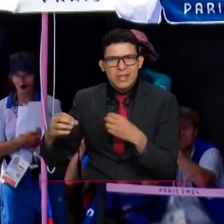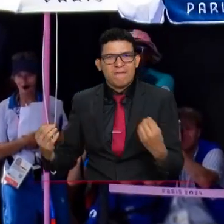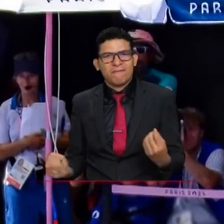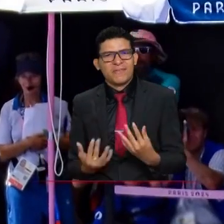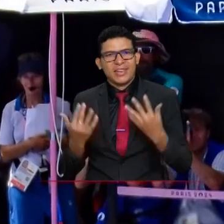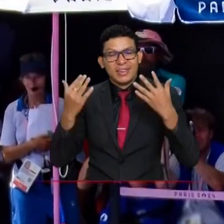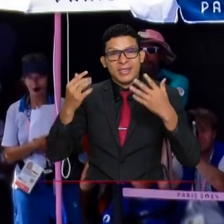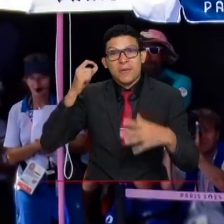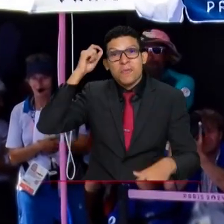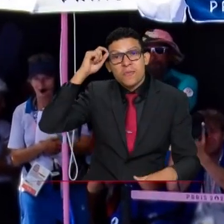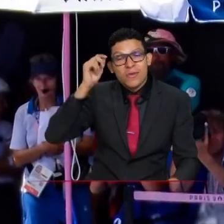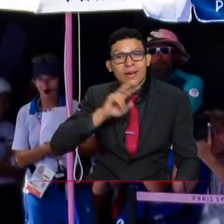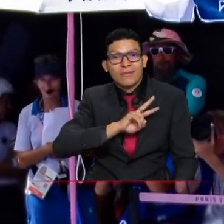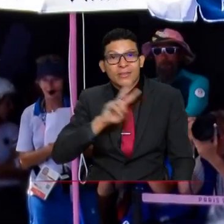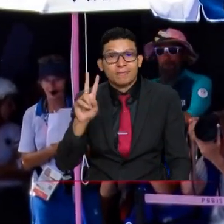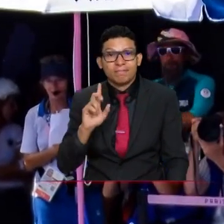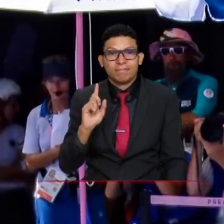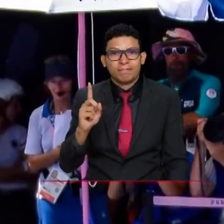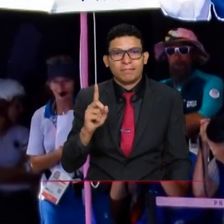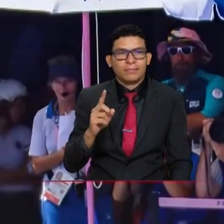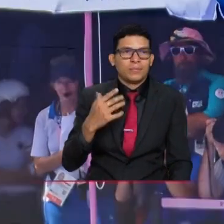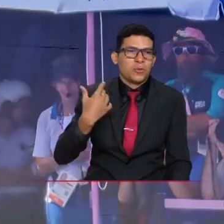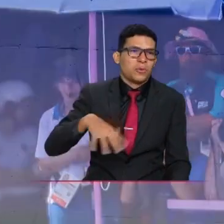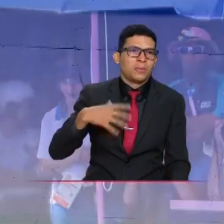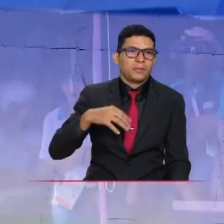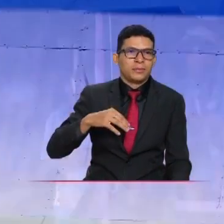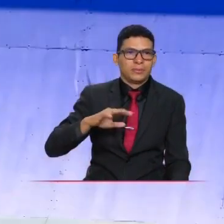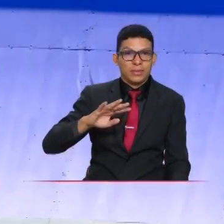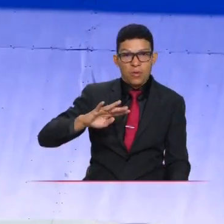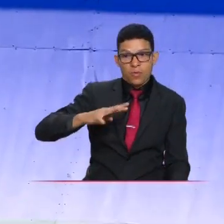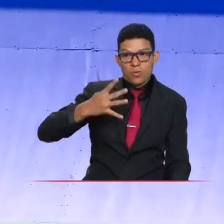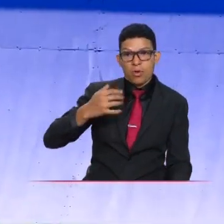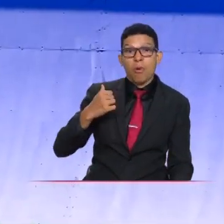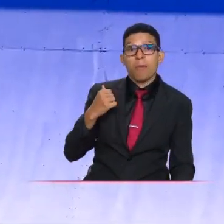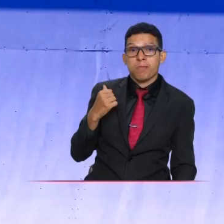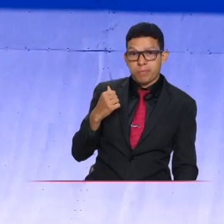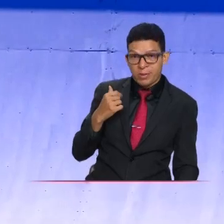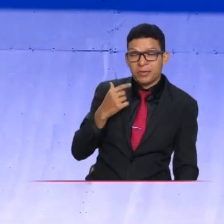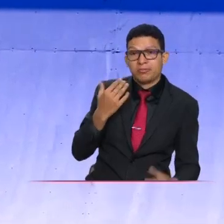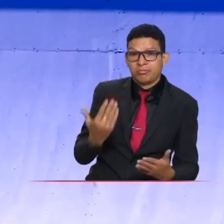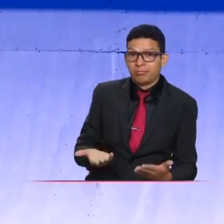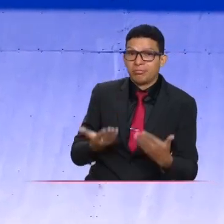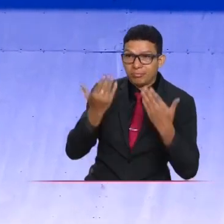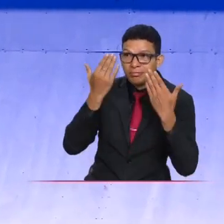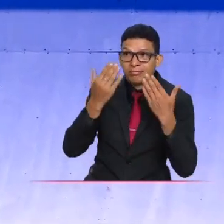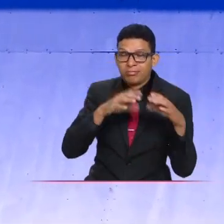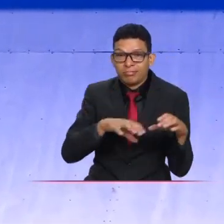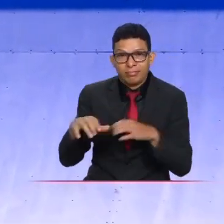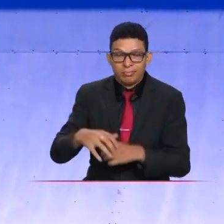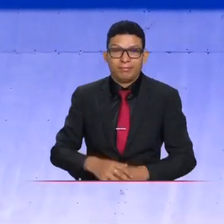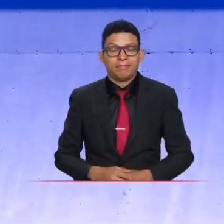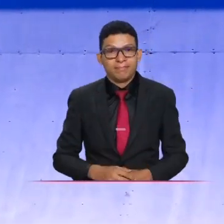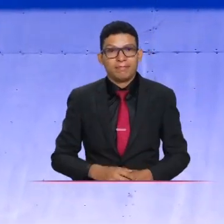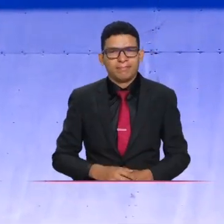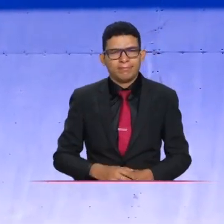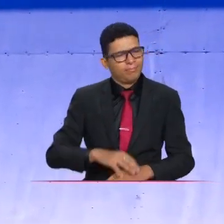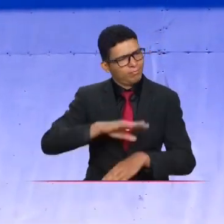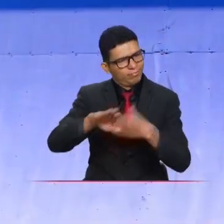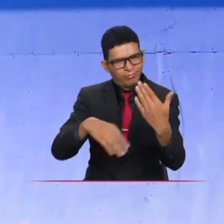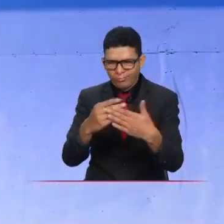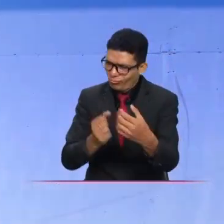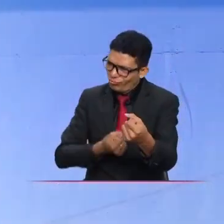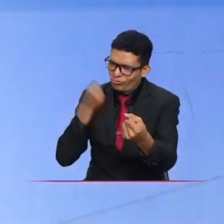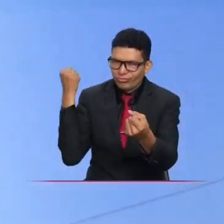vallecaucana y bugueña que, repito, aquí en el Concorde, a mi espalda, realizó una destacadísima actuación. Todo nuestro